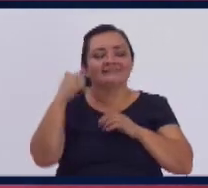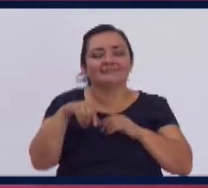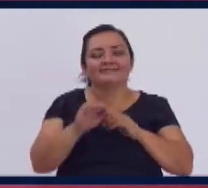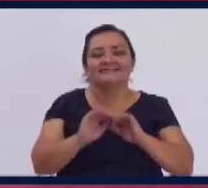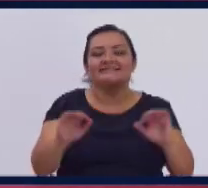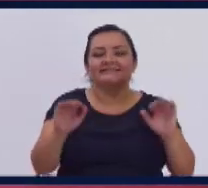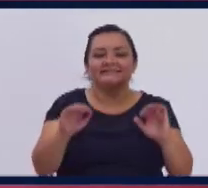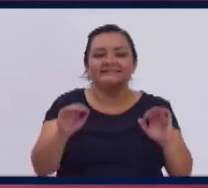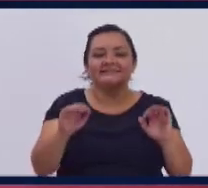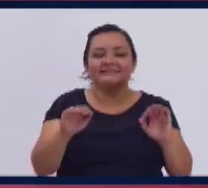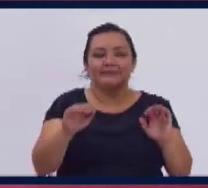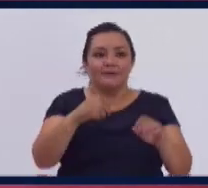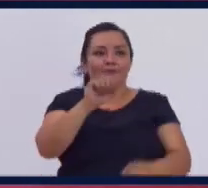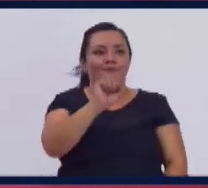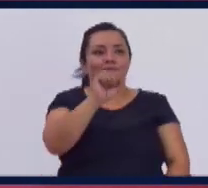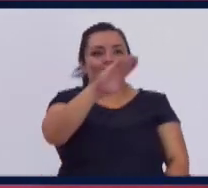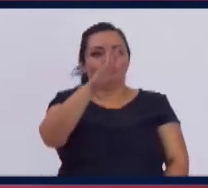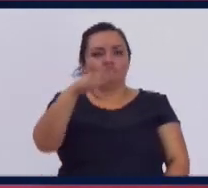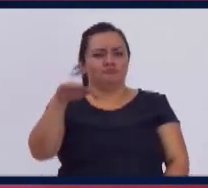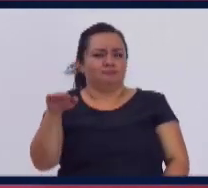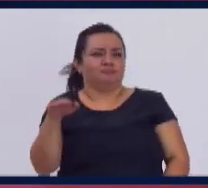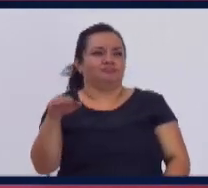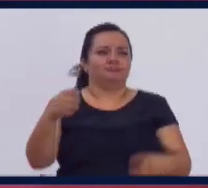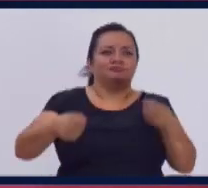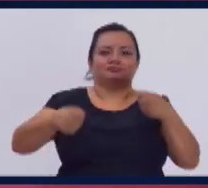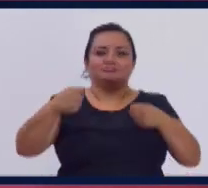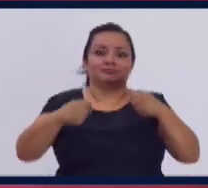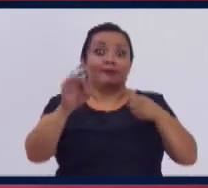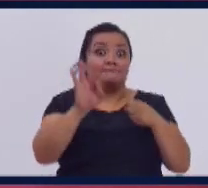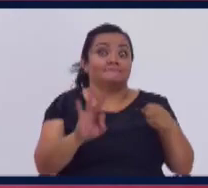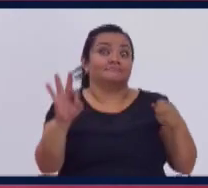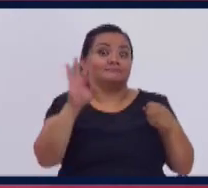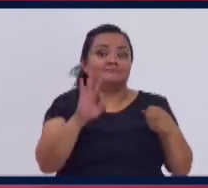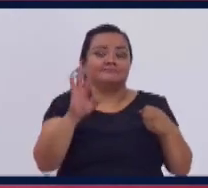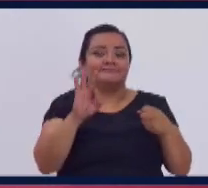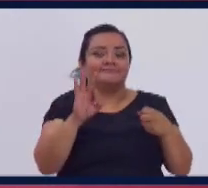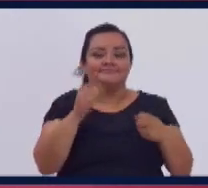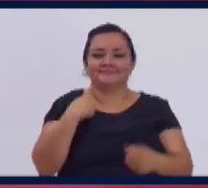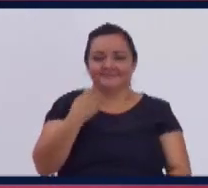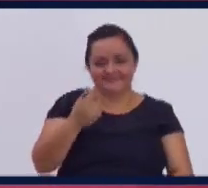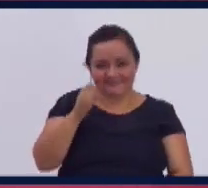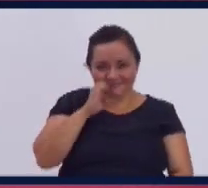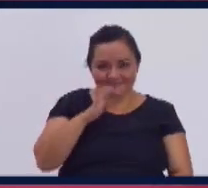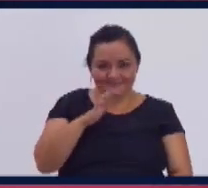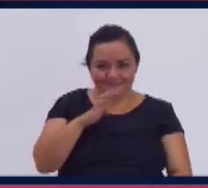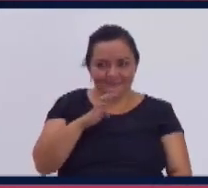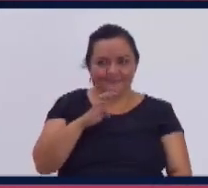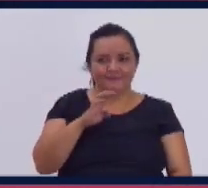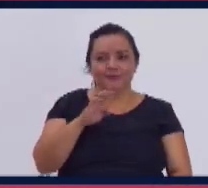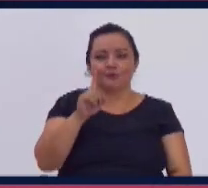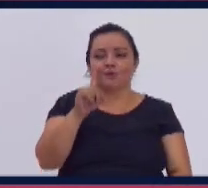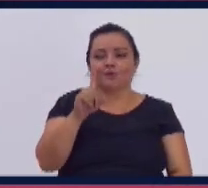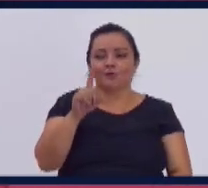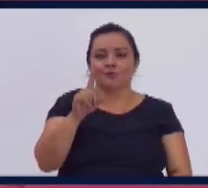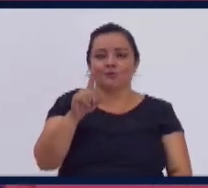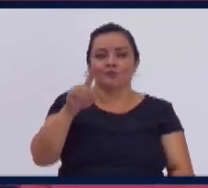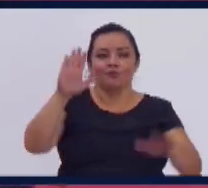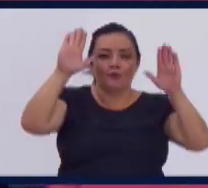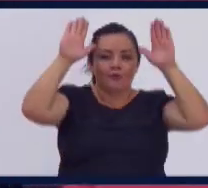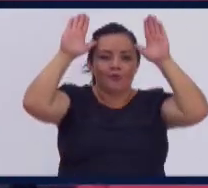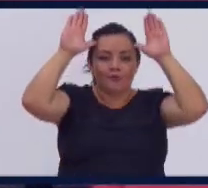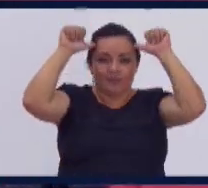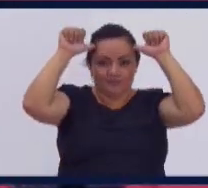que tenía el hombre un Ford Granada, esos carros de militar maravilloso de aquí para allá. Les he contado que había un burro que lo cargaban